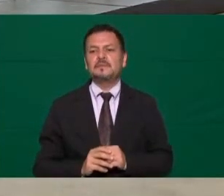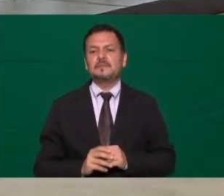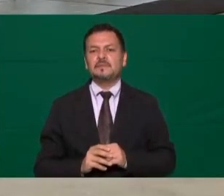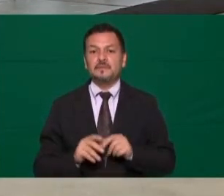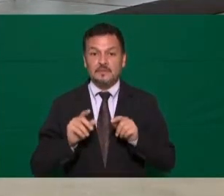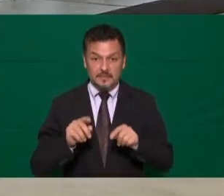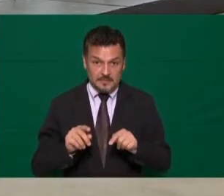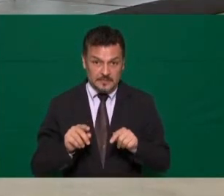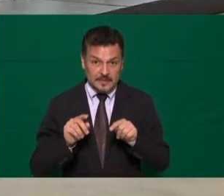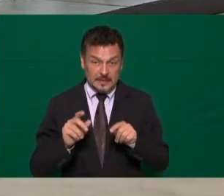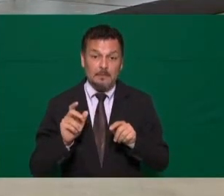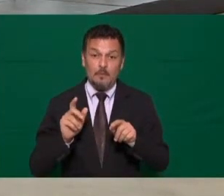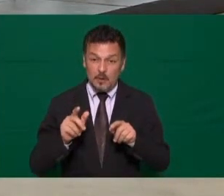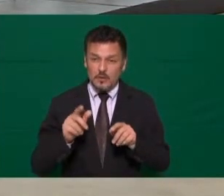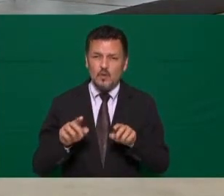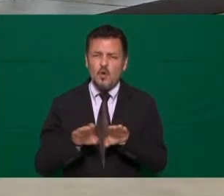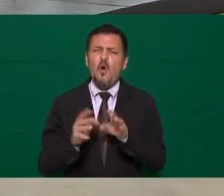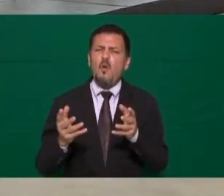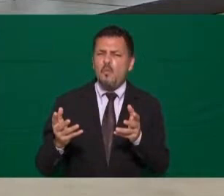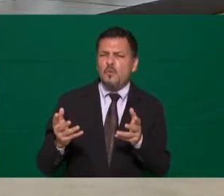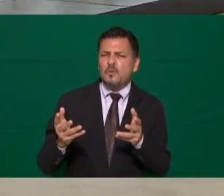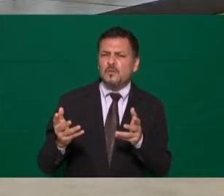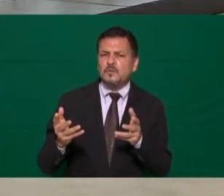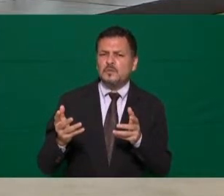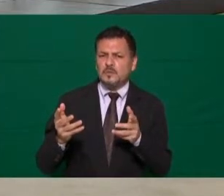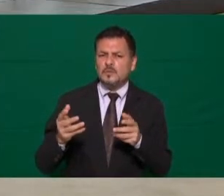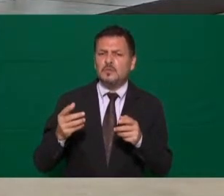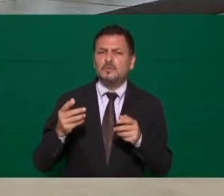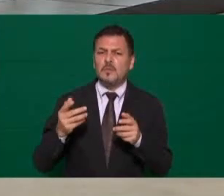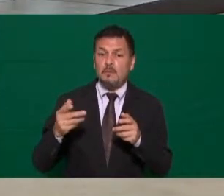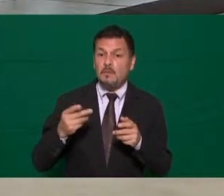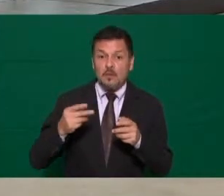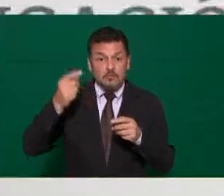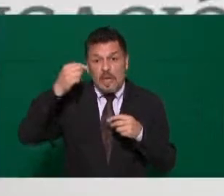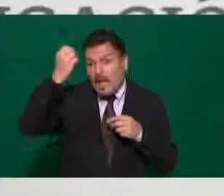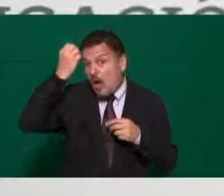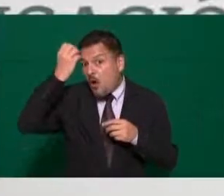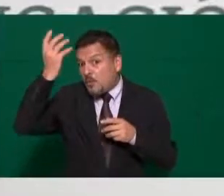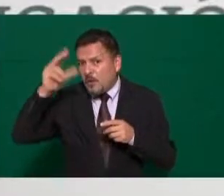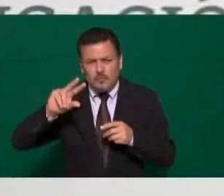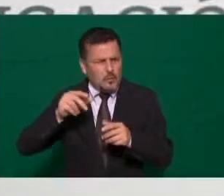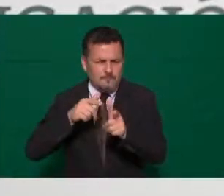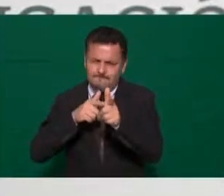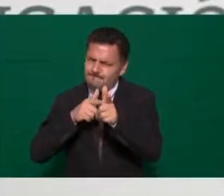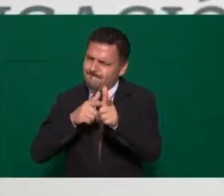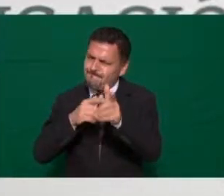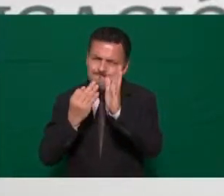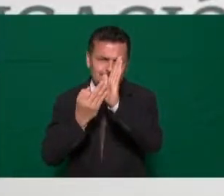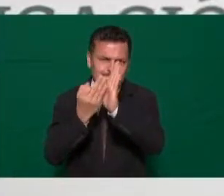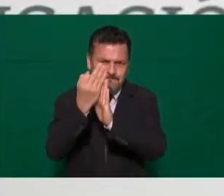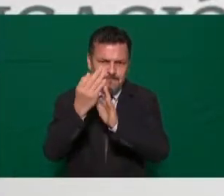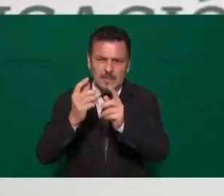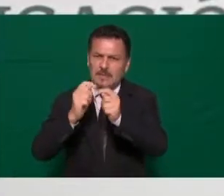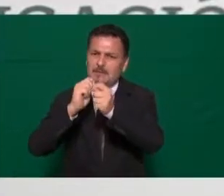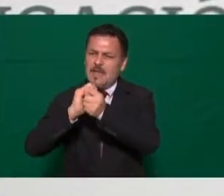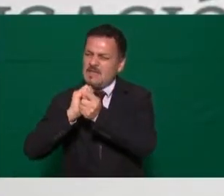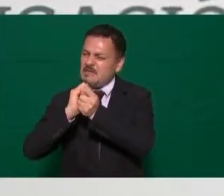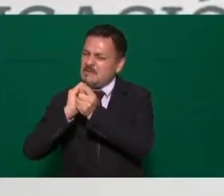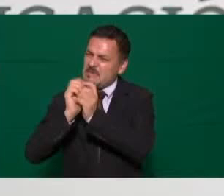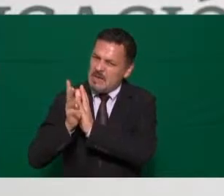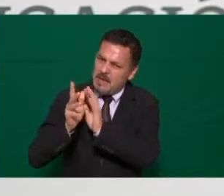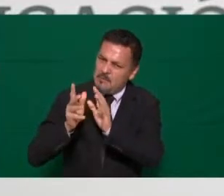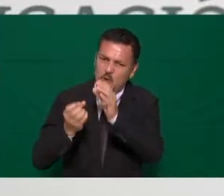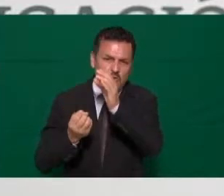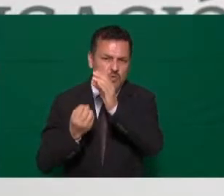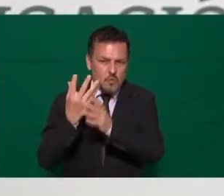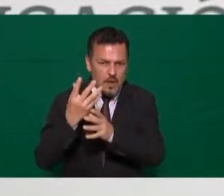Y de eso depende que no se nos olvide el renacimiento